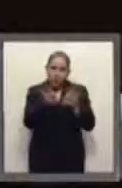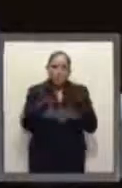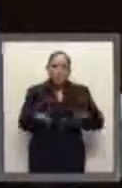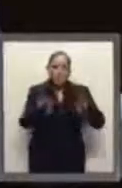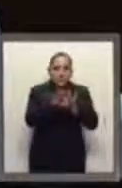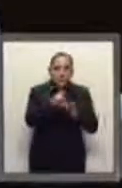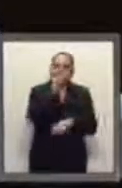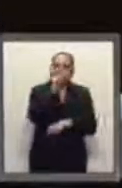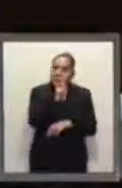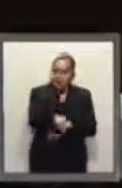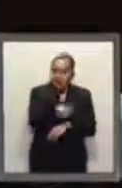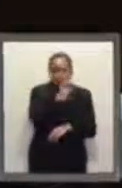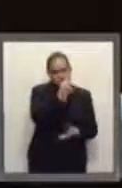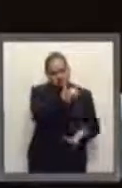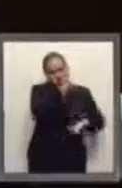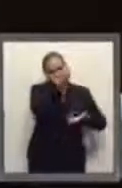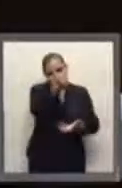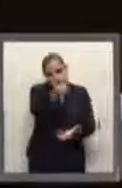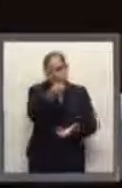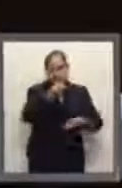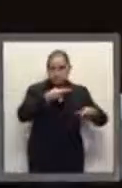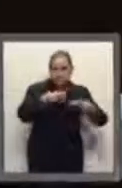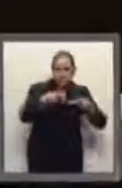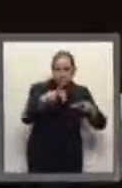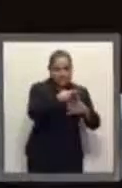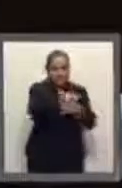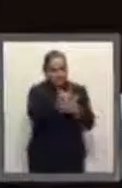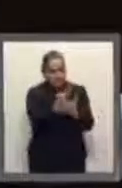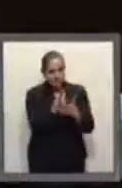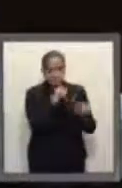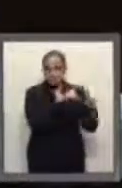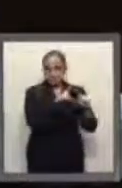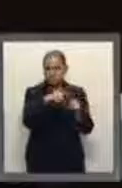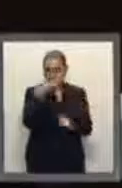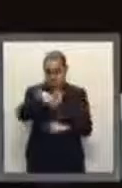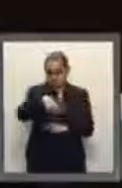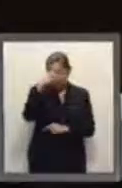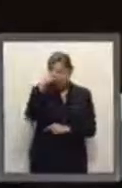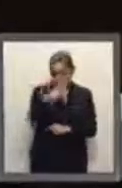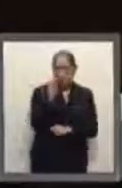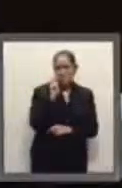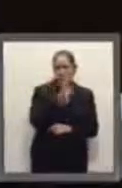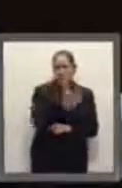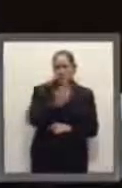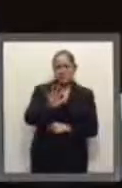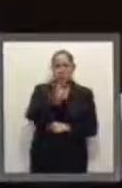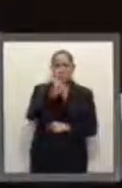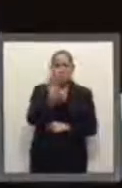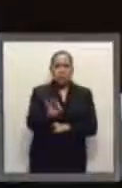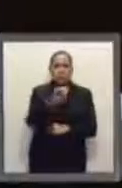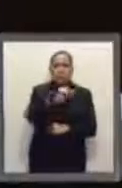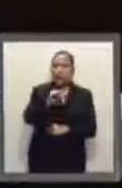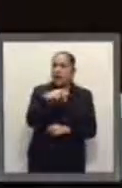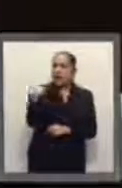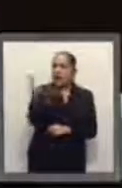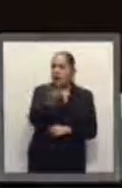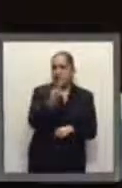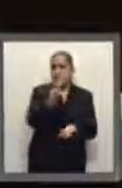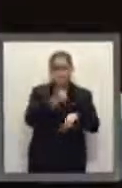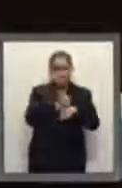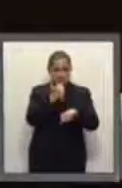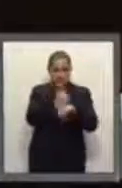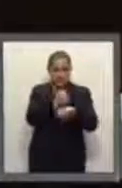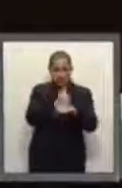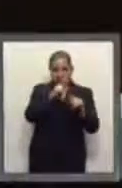infraestructura, cosa que en México pues vemos que más del 55% de las primarias nacionales no cuentan con